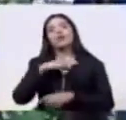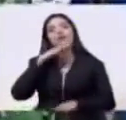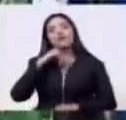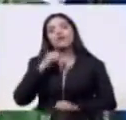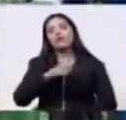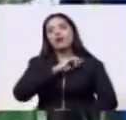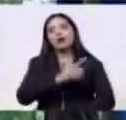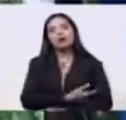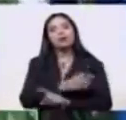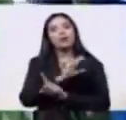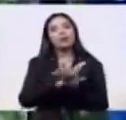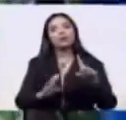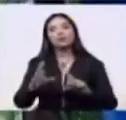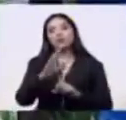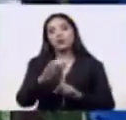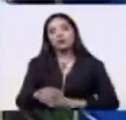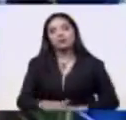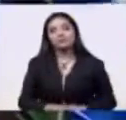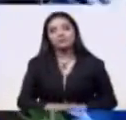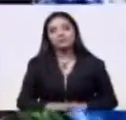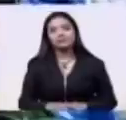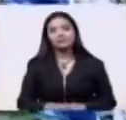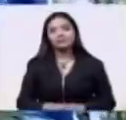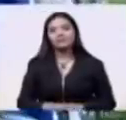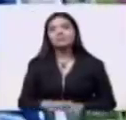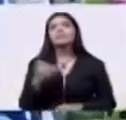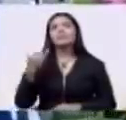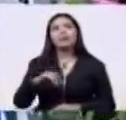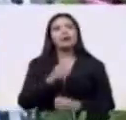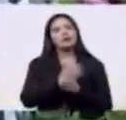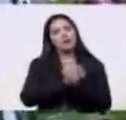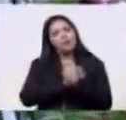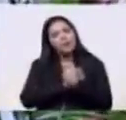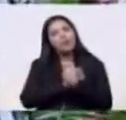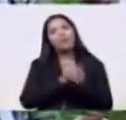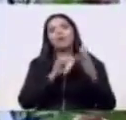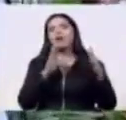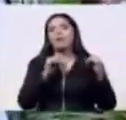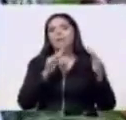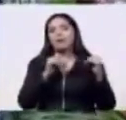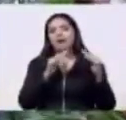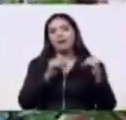un ejército cultural lleno de amor, de esperanza,